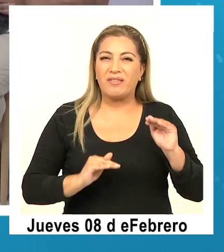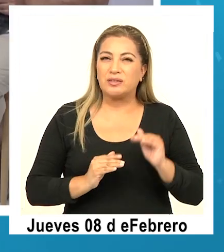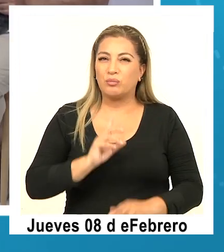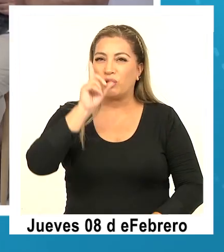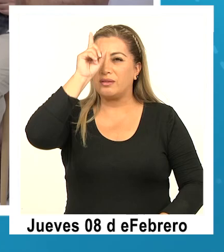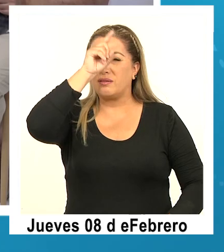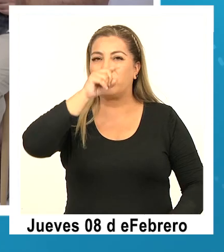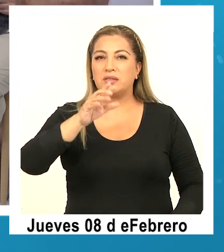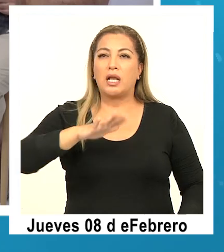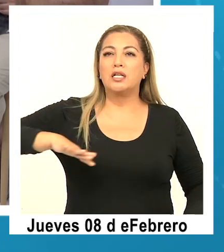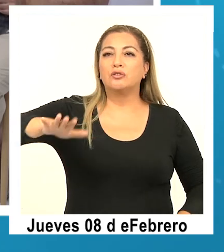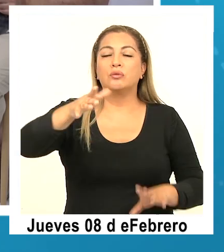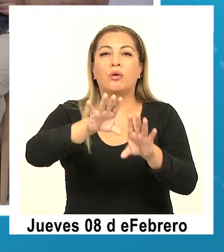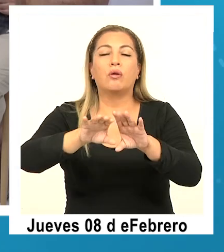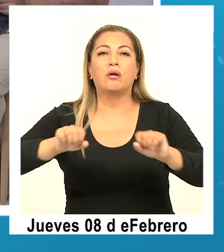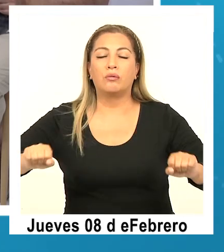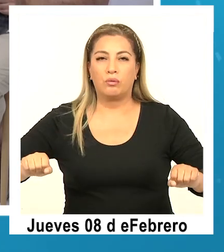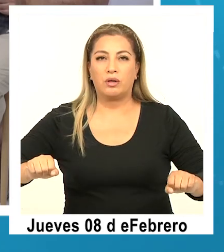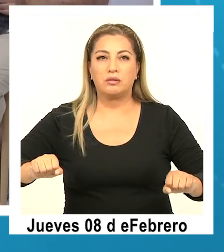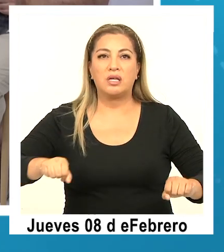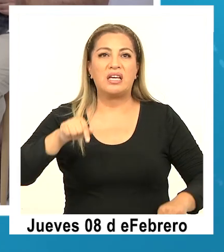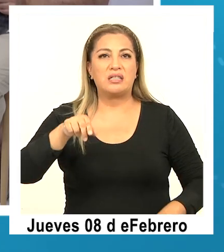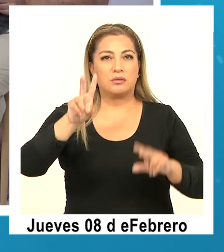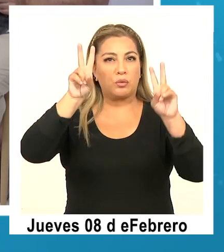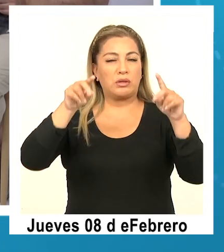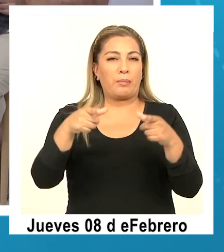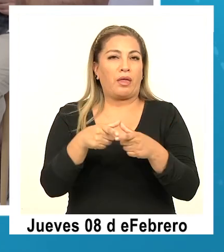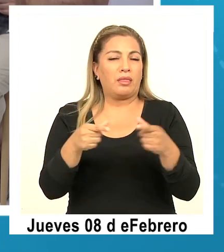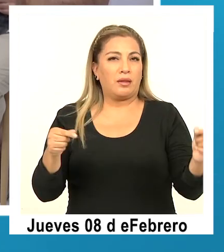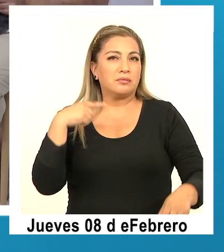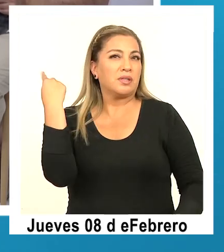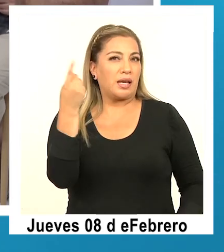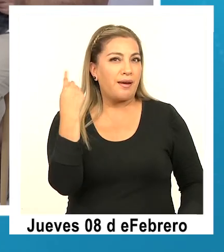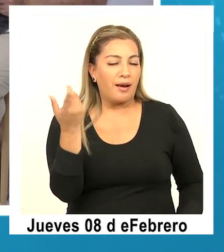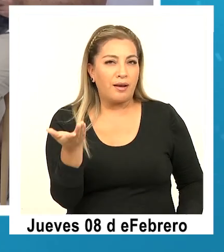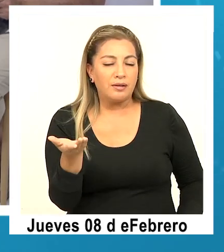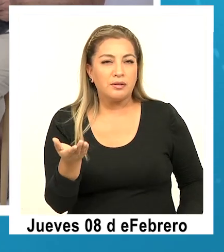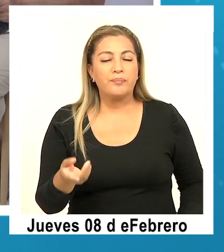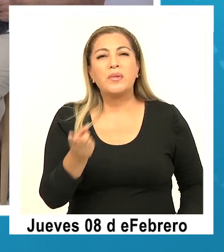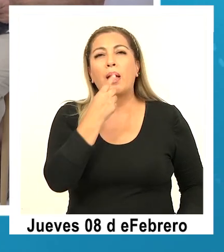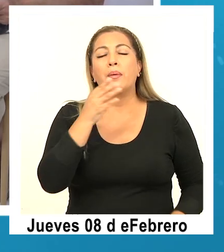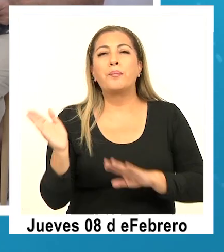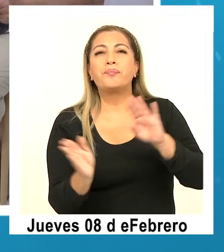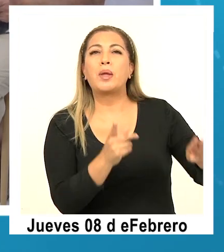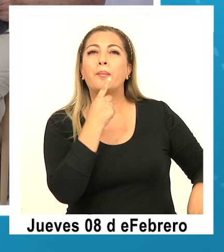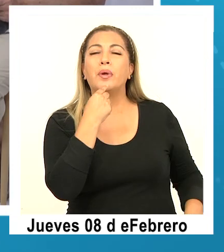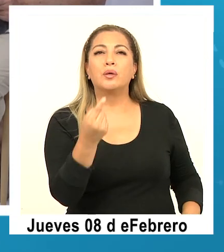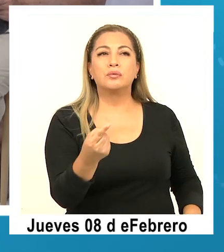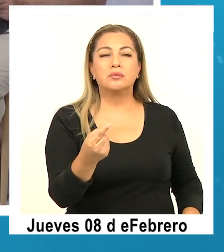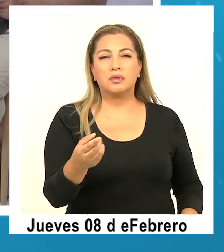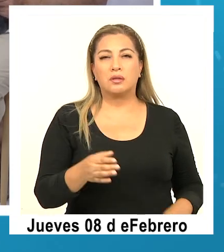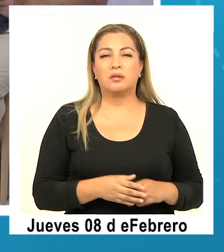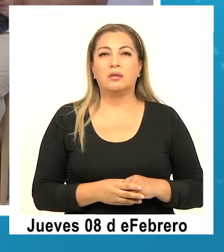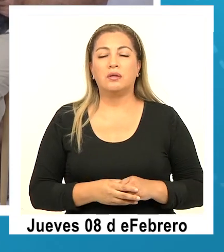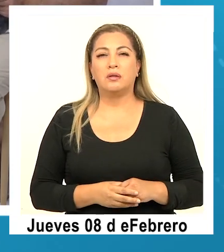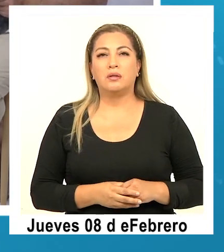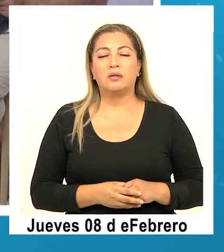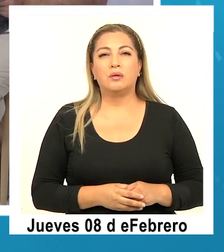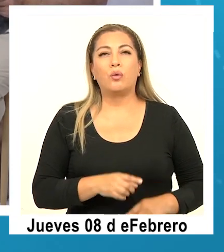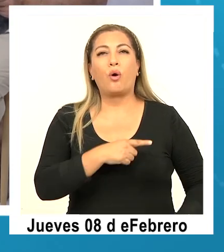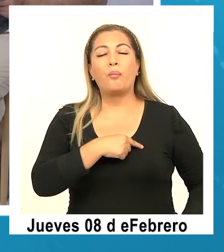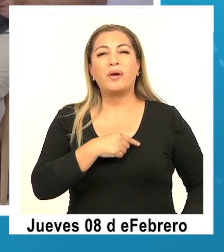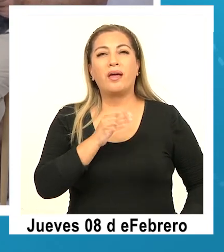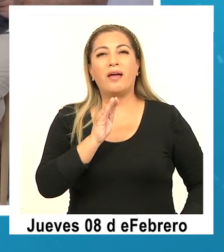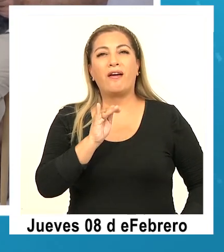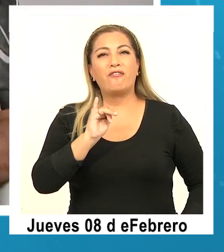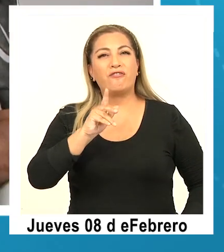dificultad en llegar a acuerdos cuando es sobre temas nacionales o temas generales. Sí. ¿Y qué pasa con los díscolos? Yo le mencionaba el caso de Fidel Espinosa, ¿cierto?,